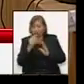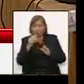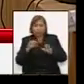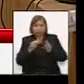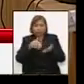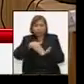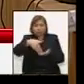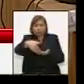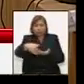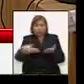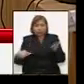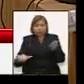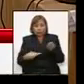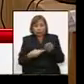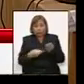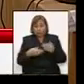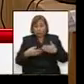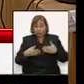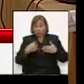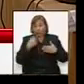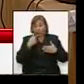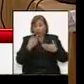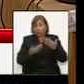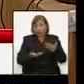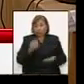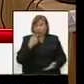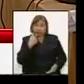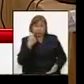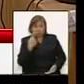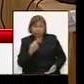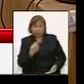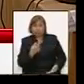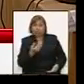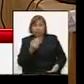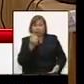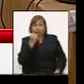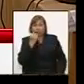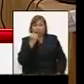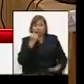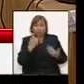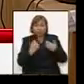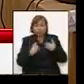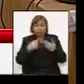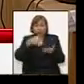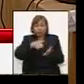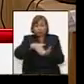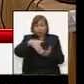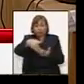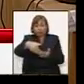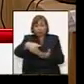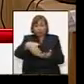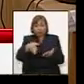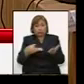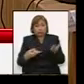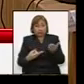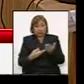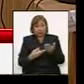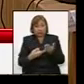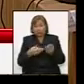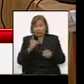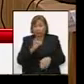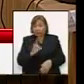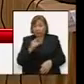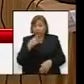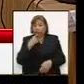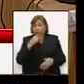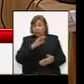laptop particular. ¿Puede decirnos usted quién tenía una laptop particular que se estaba usando?